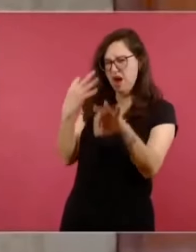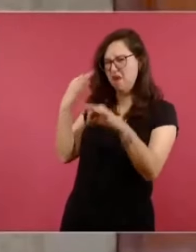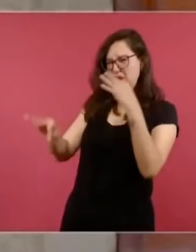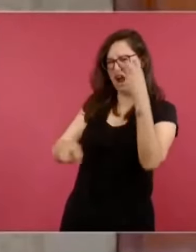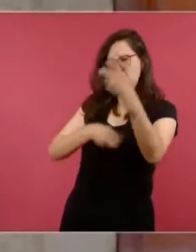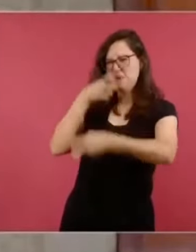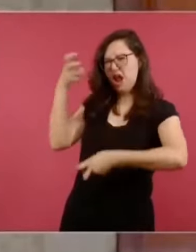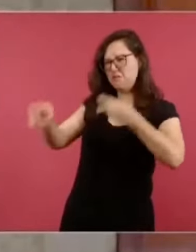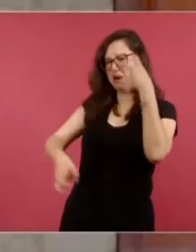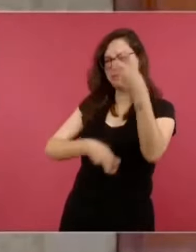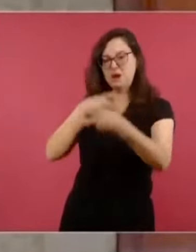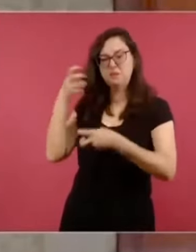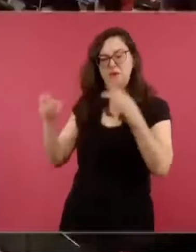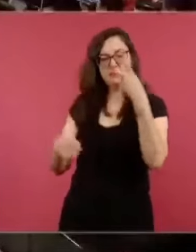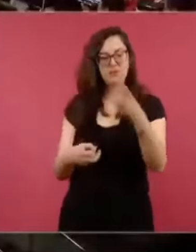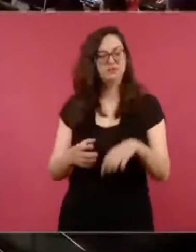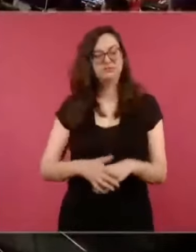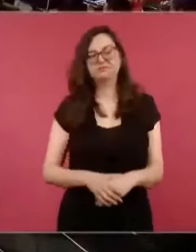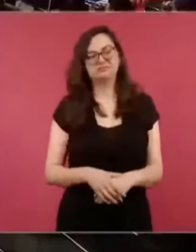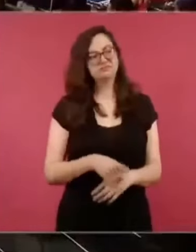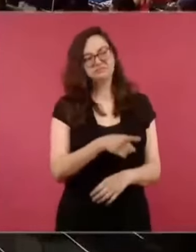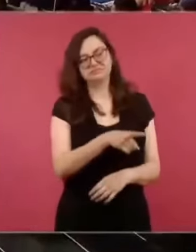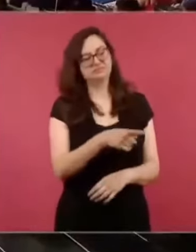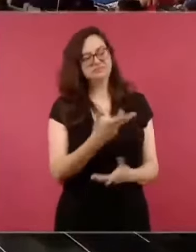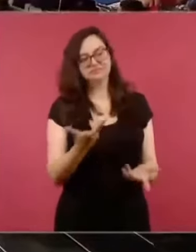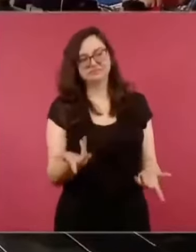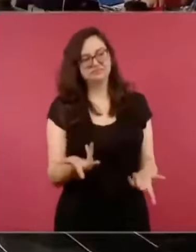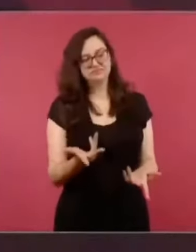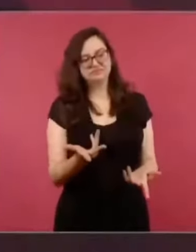Y fíjense, aprovechando…